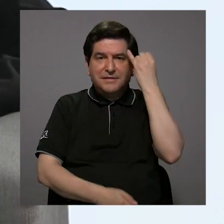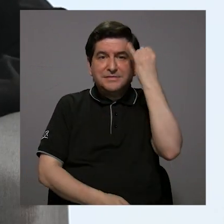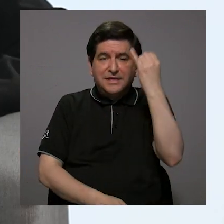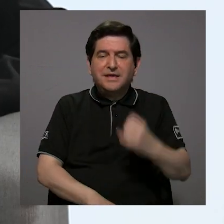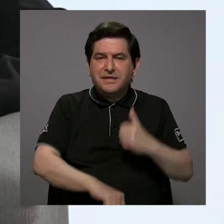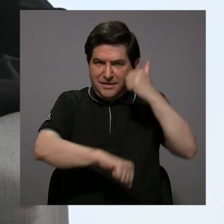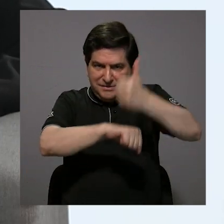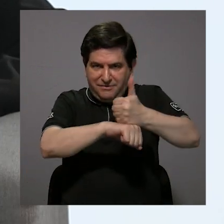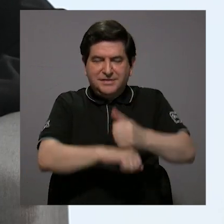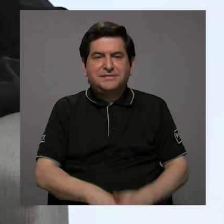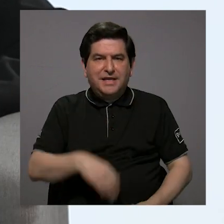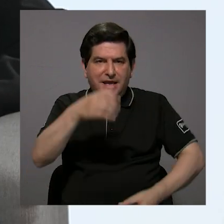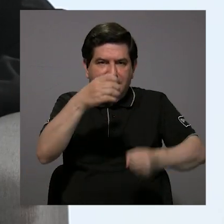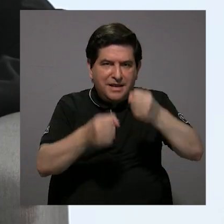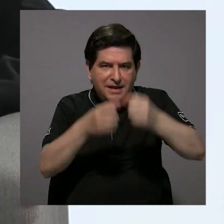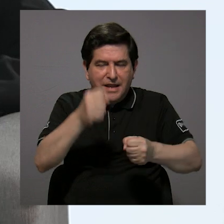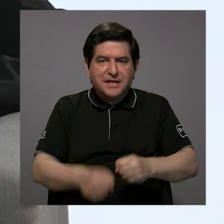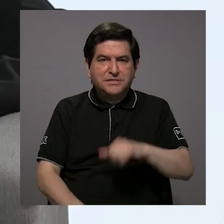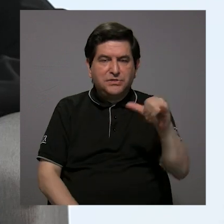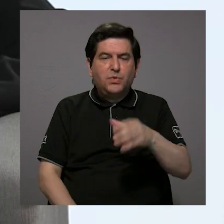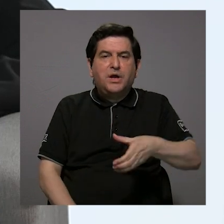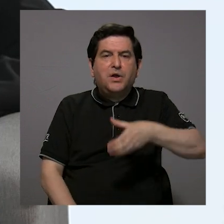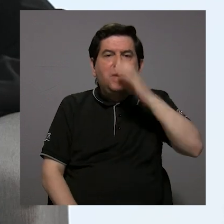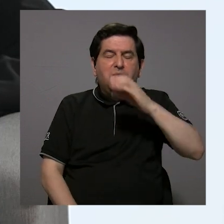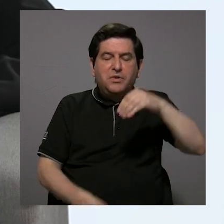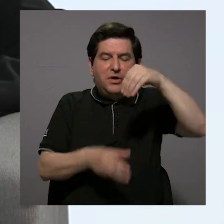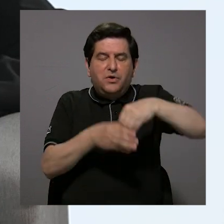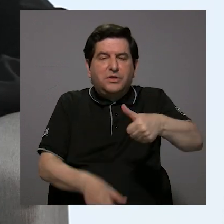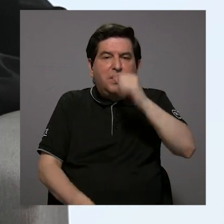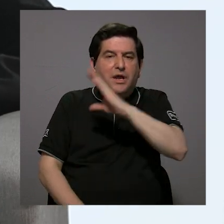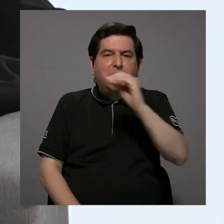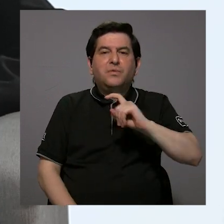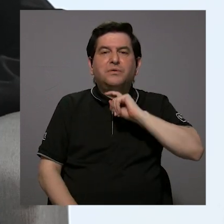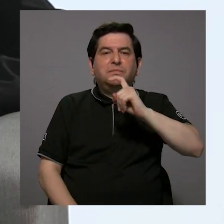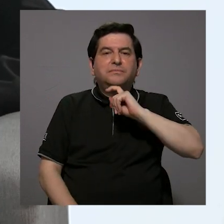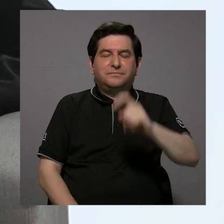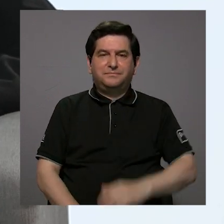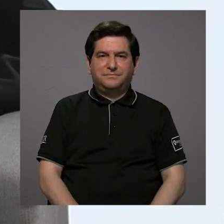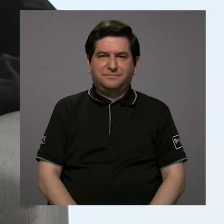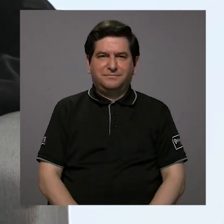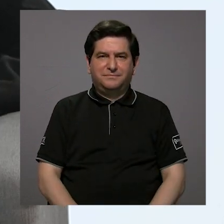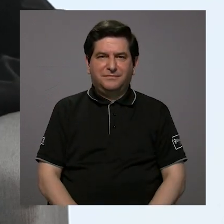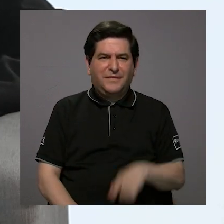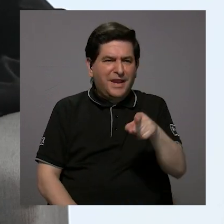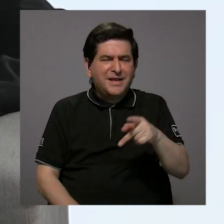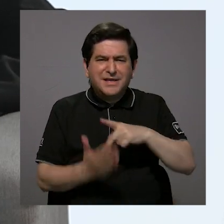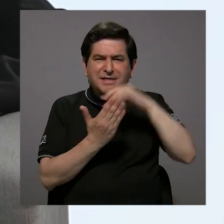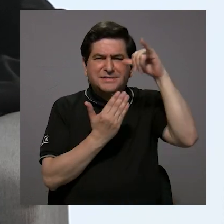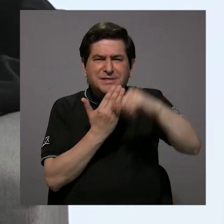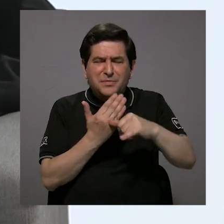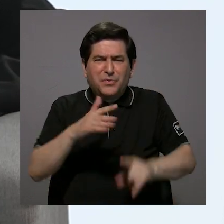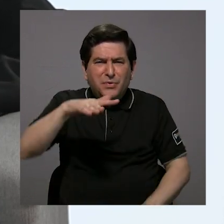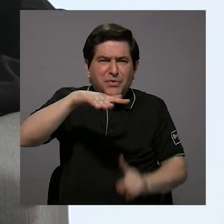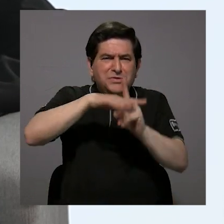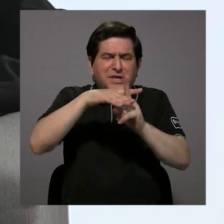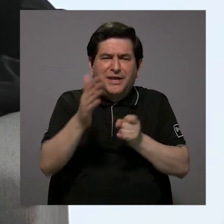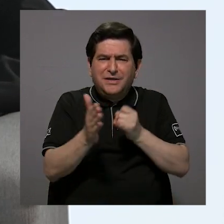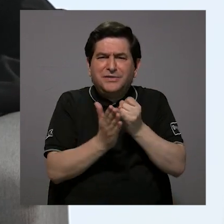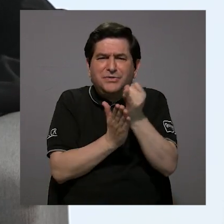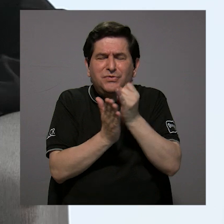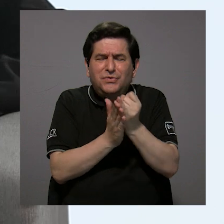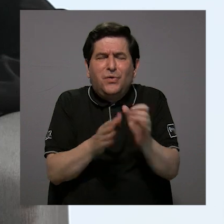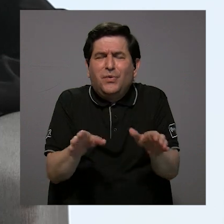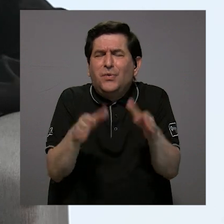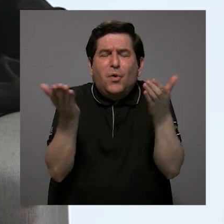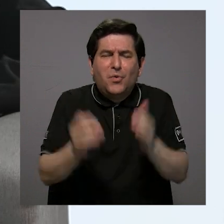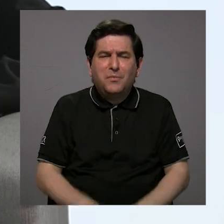segmento anterior, la leche como bebida hidratante. ¿Cómo surge este proyecto de